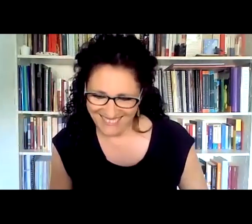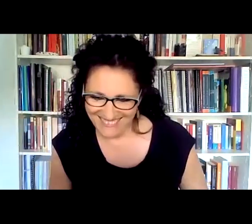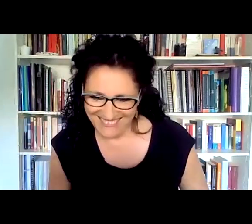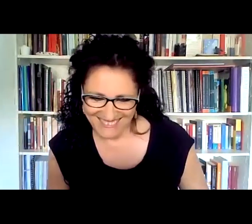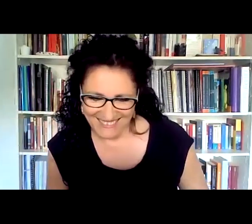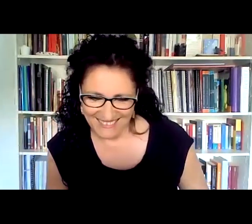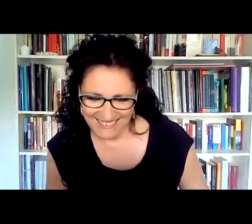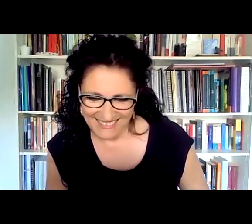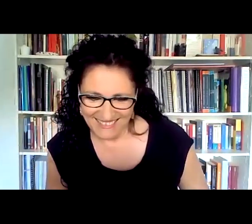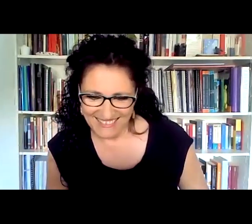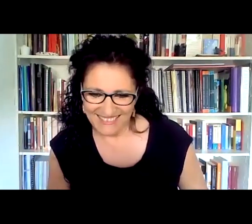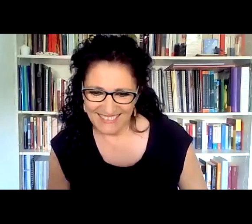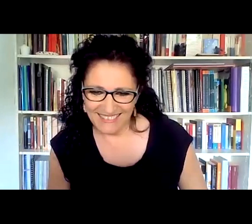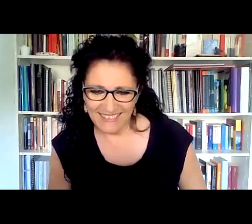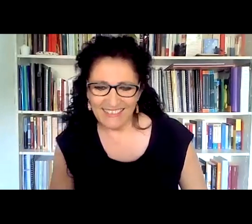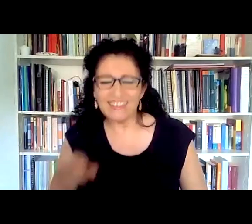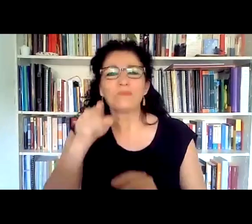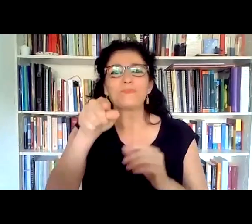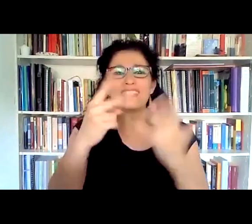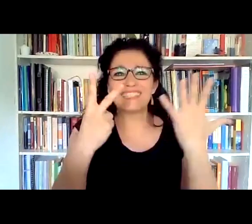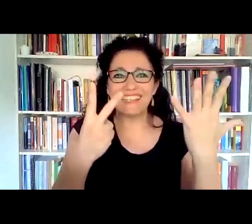En documentación,